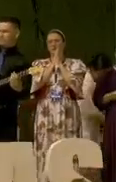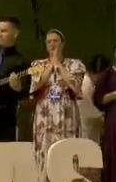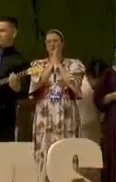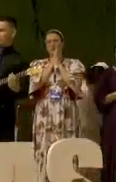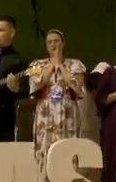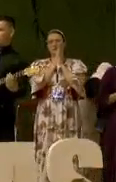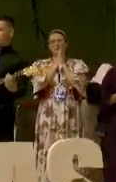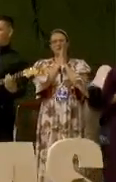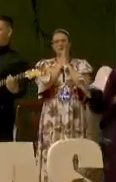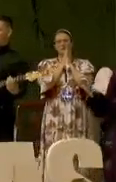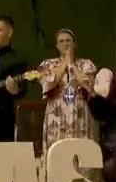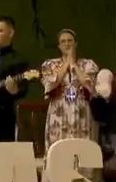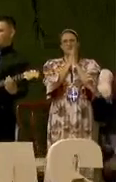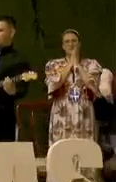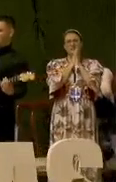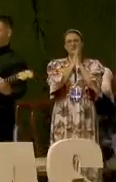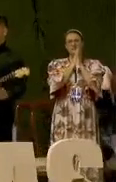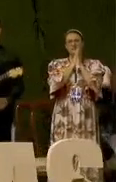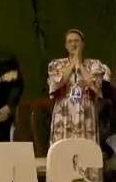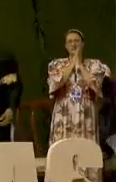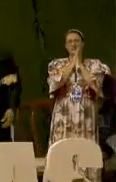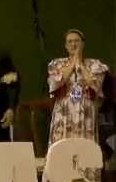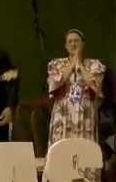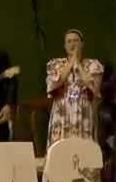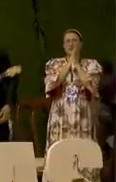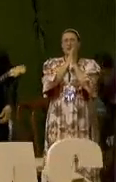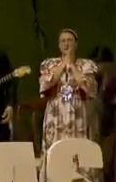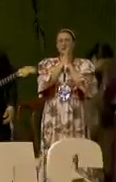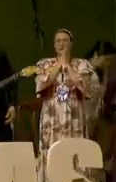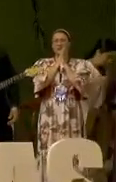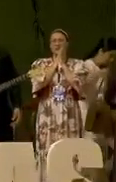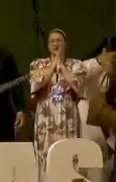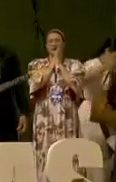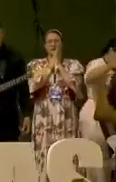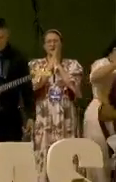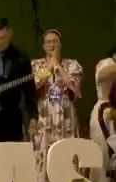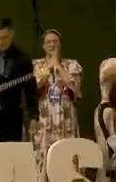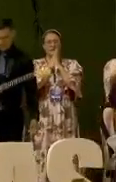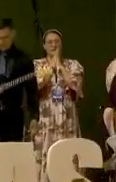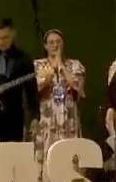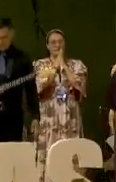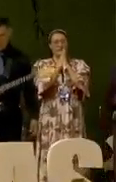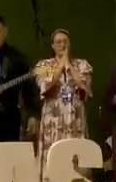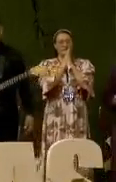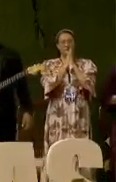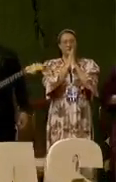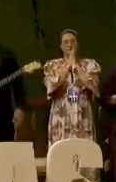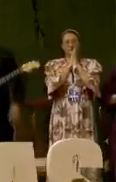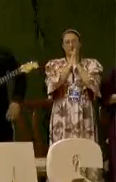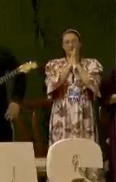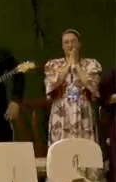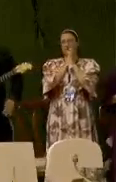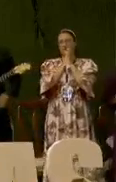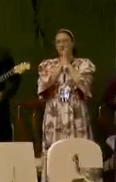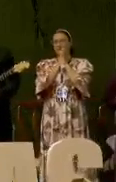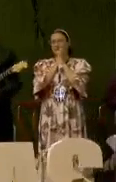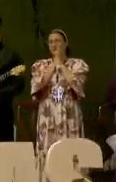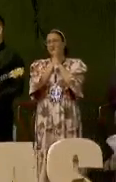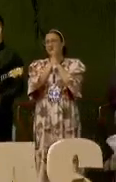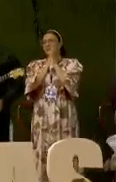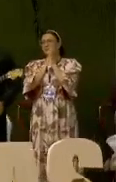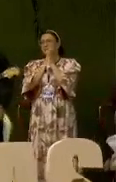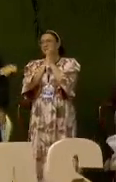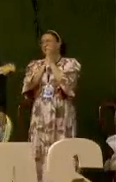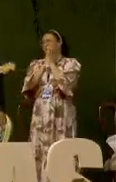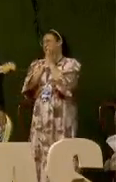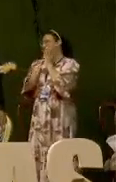Qué bueno es el Señor con nosotros. Nos invita una vez más hoy a permanecer en